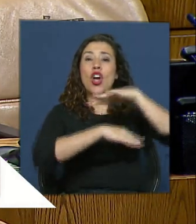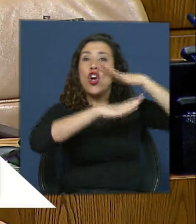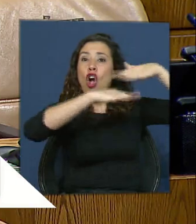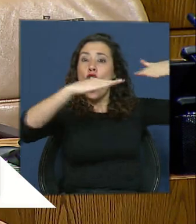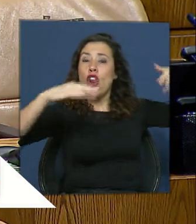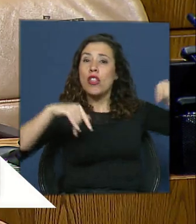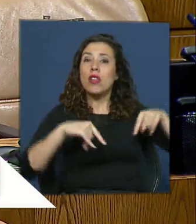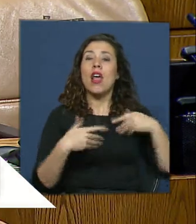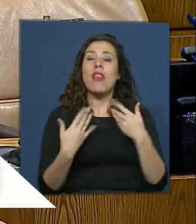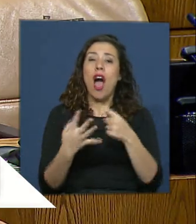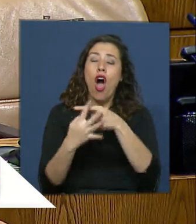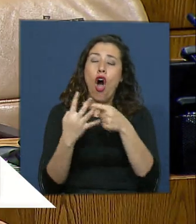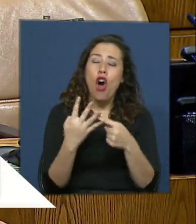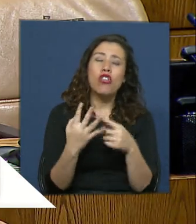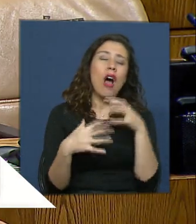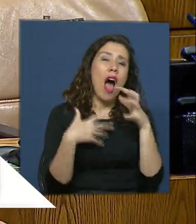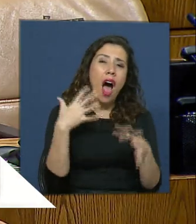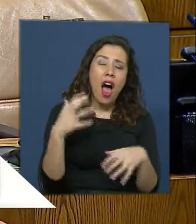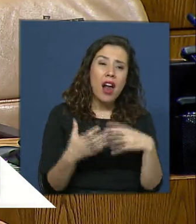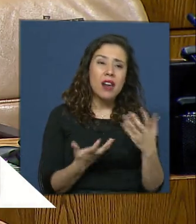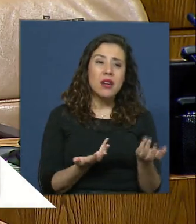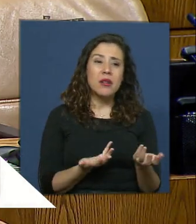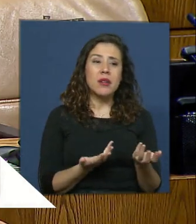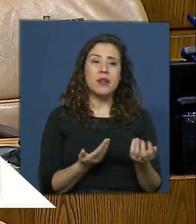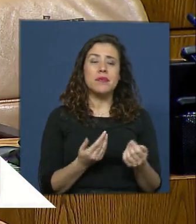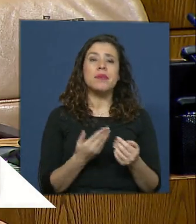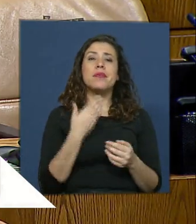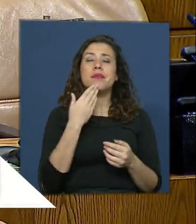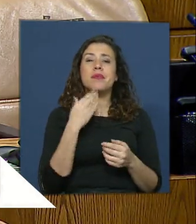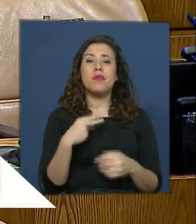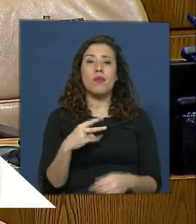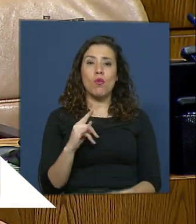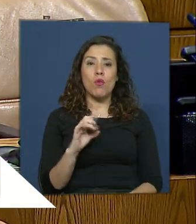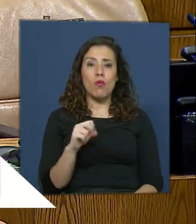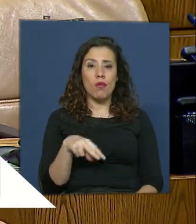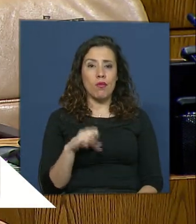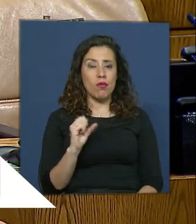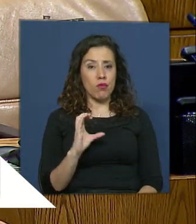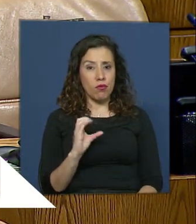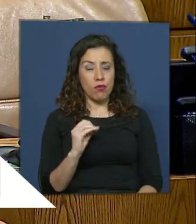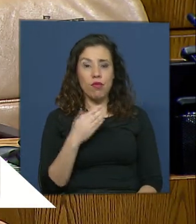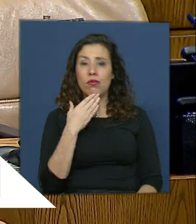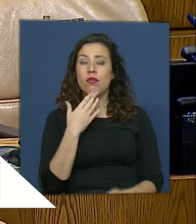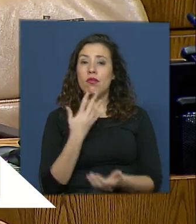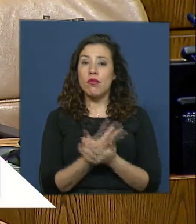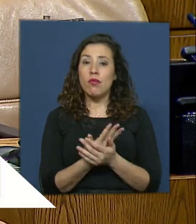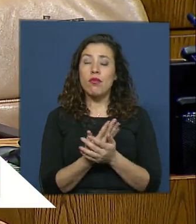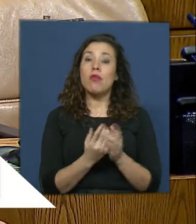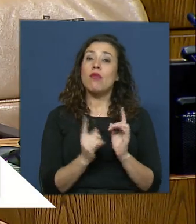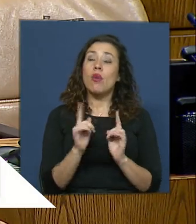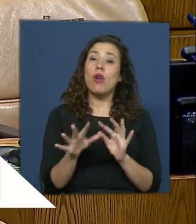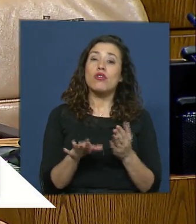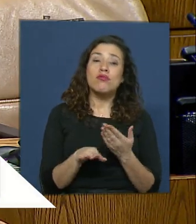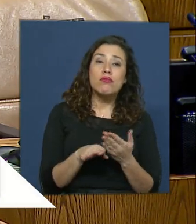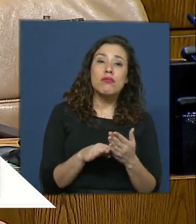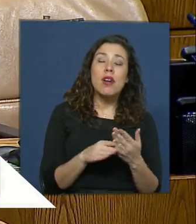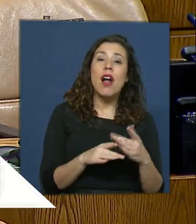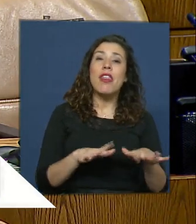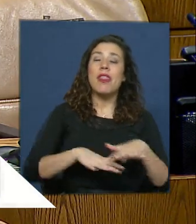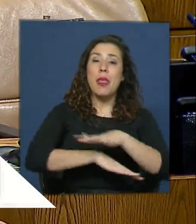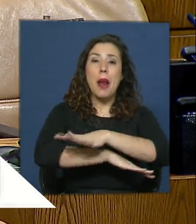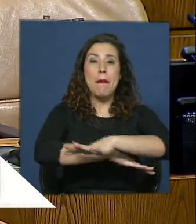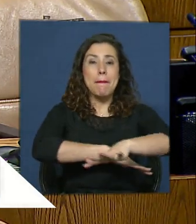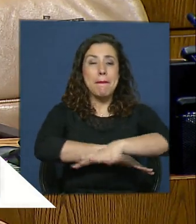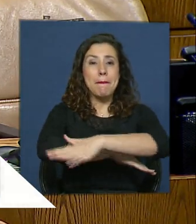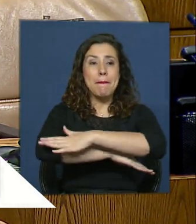recursos vegetales y animales como el guanaco. Pudieron disponer de ciertos excedentes de productos del mar